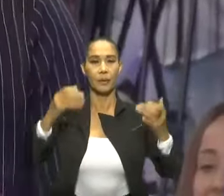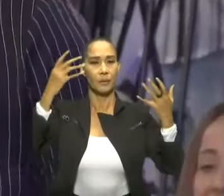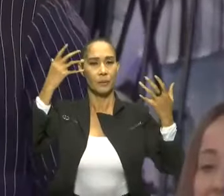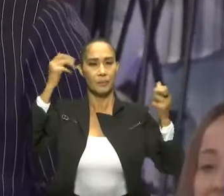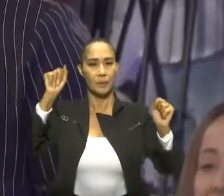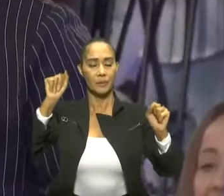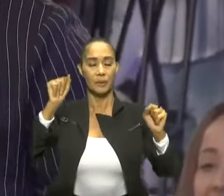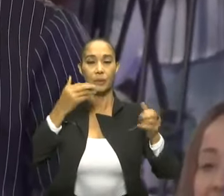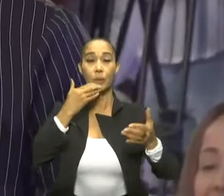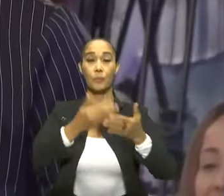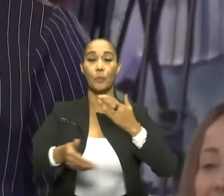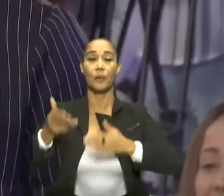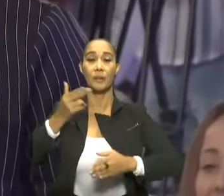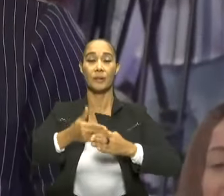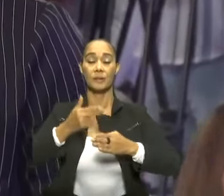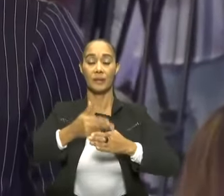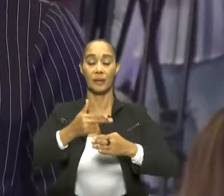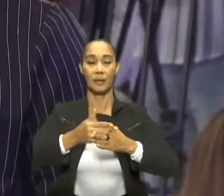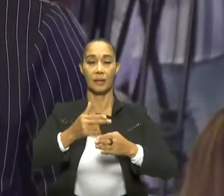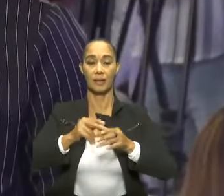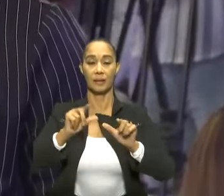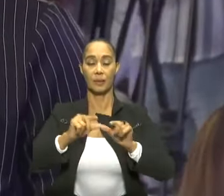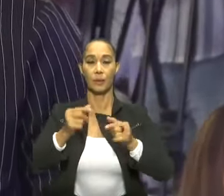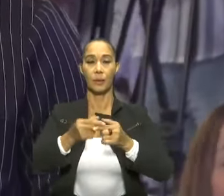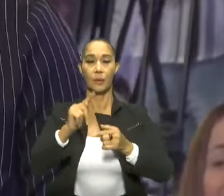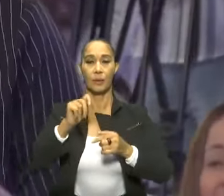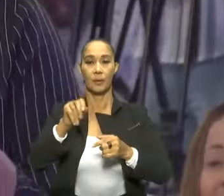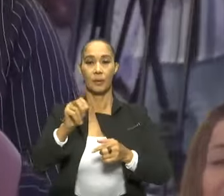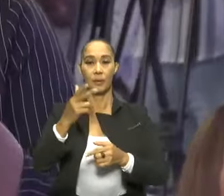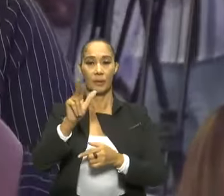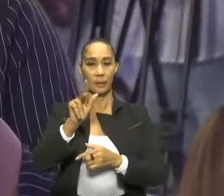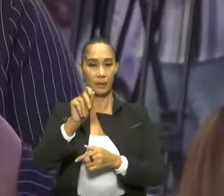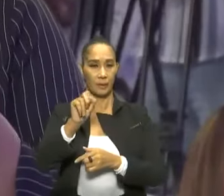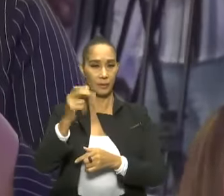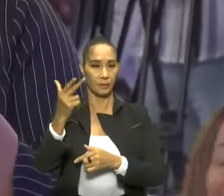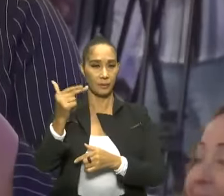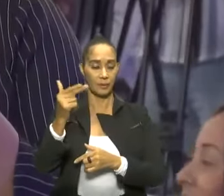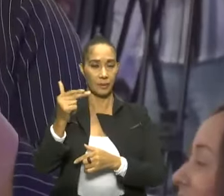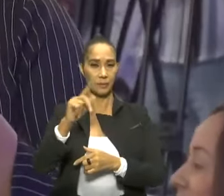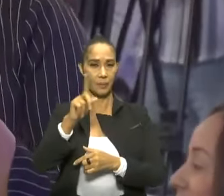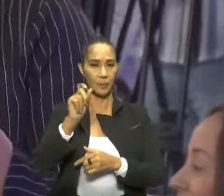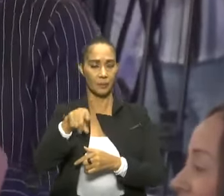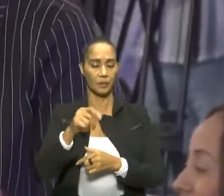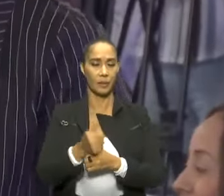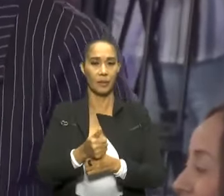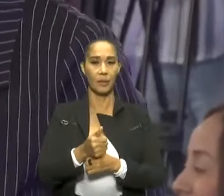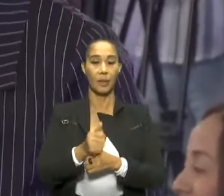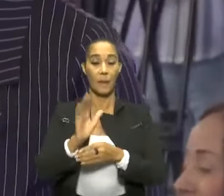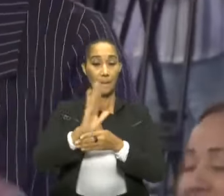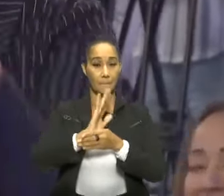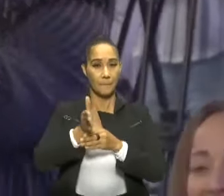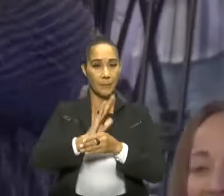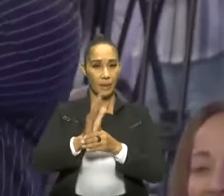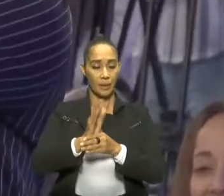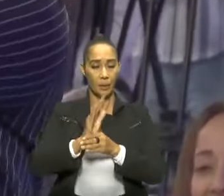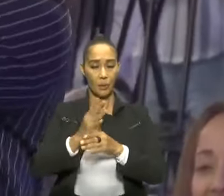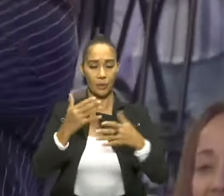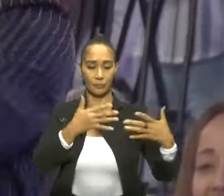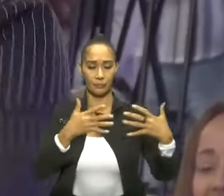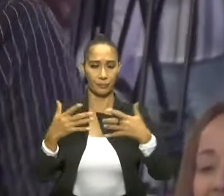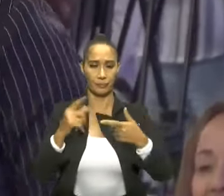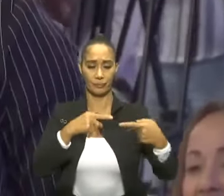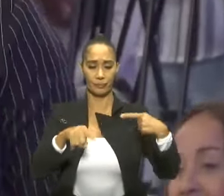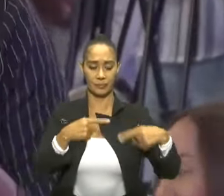Presidente, buenas tardes. Estefan Almonte, Grupo de Medios Telemicro, Canal 13. Preguntarle sobre el incidente ocurrido en Barahona durante un